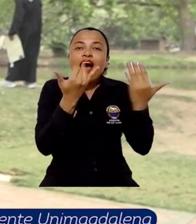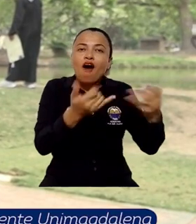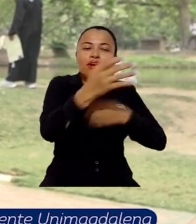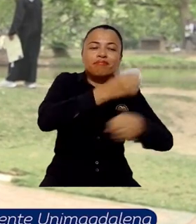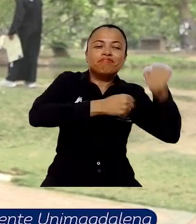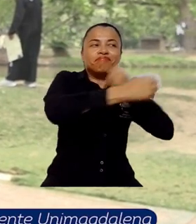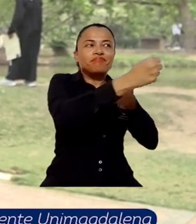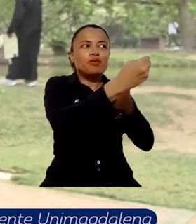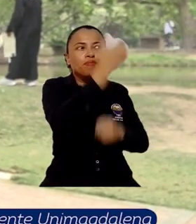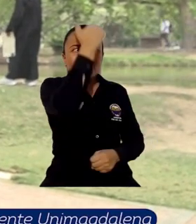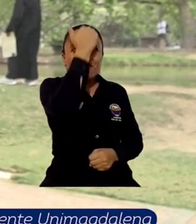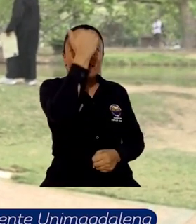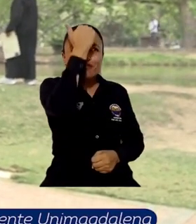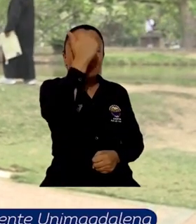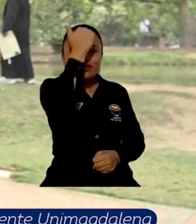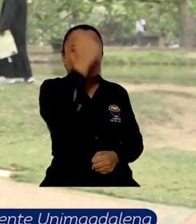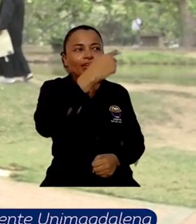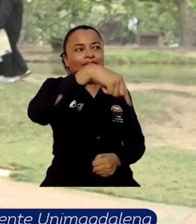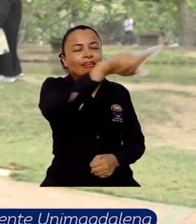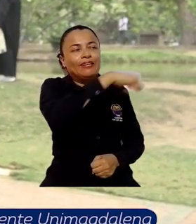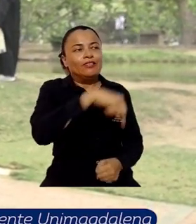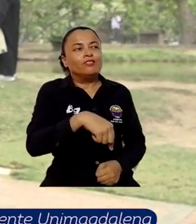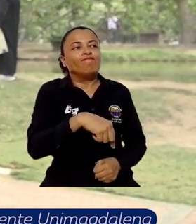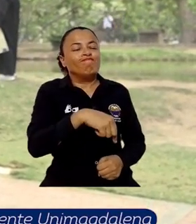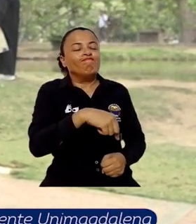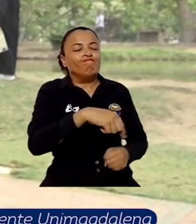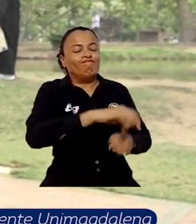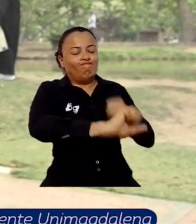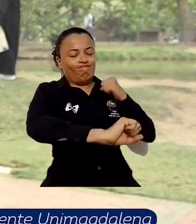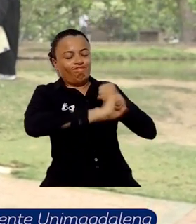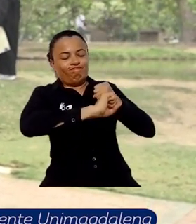estudiantes que ahora fueron mis profesores